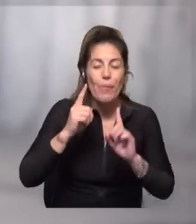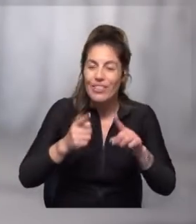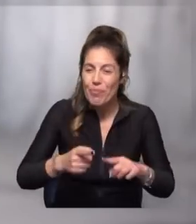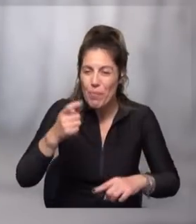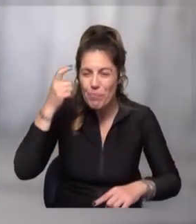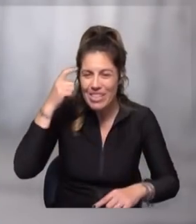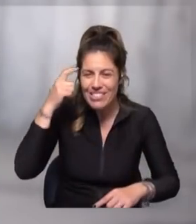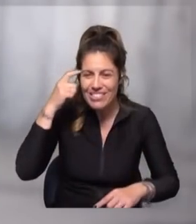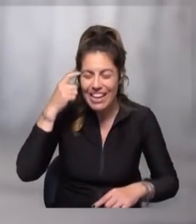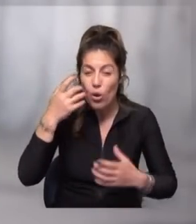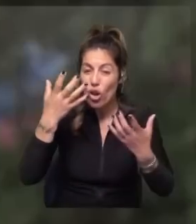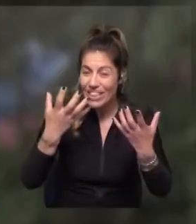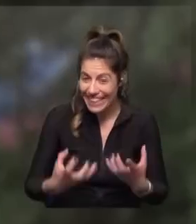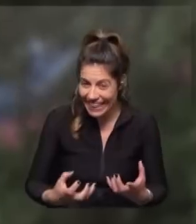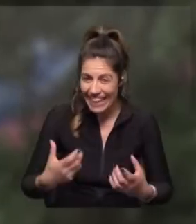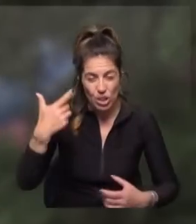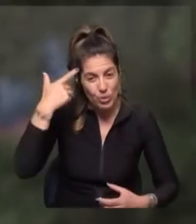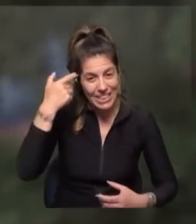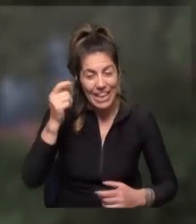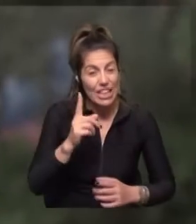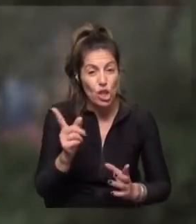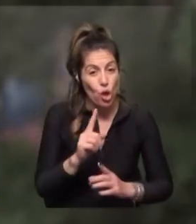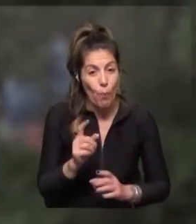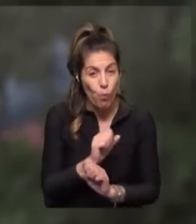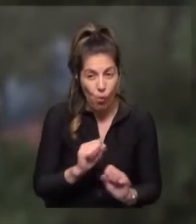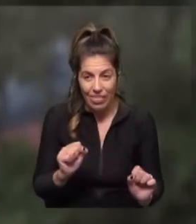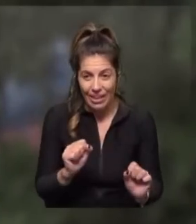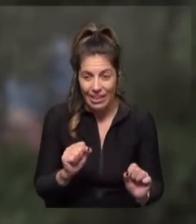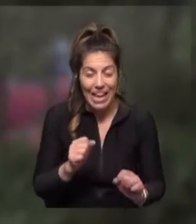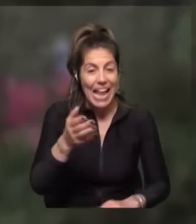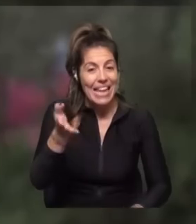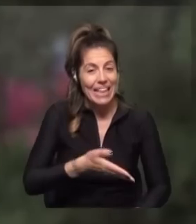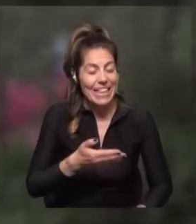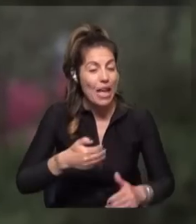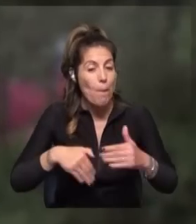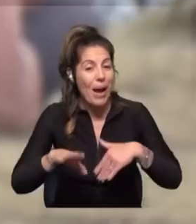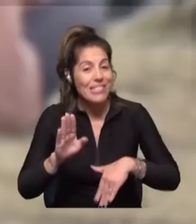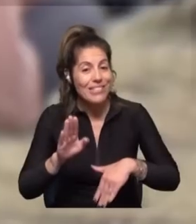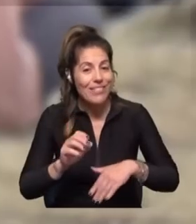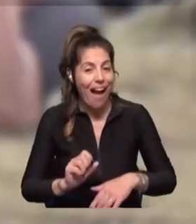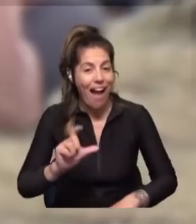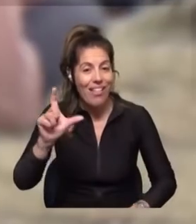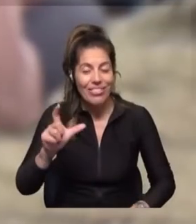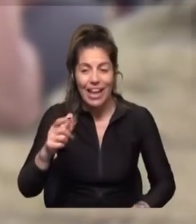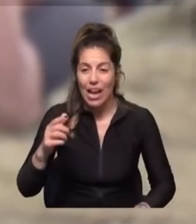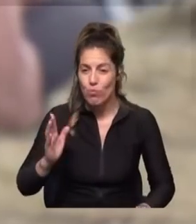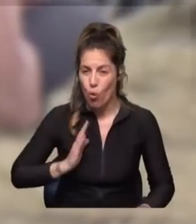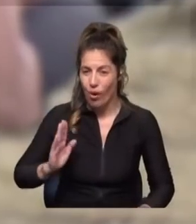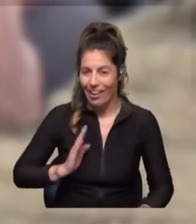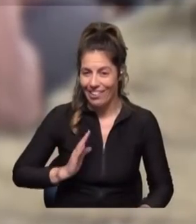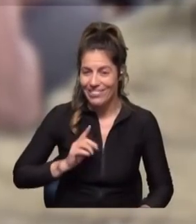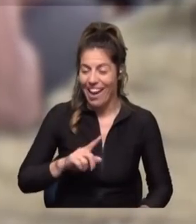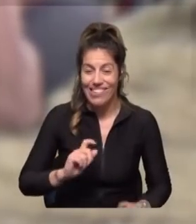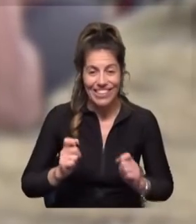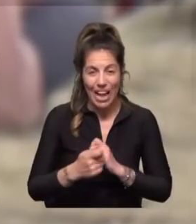que pensar en los intentos y en los intentos tenemos la tasa más alta en mujeres este se invierte es